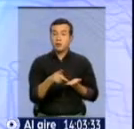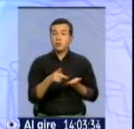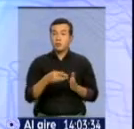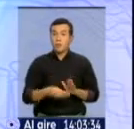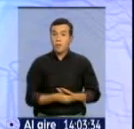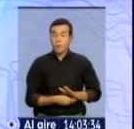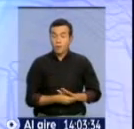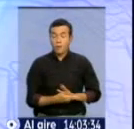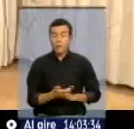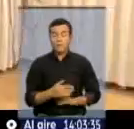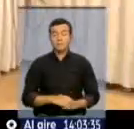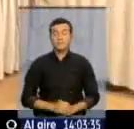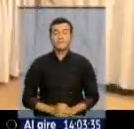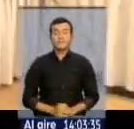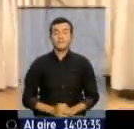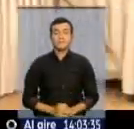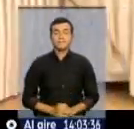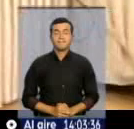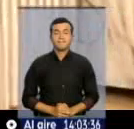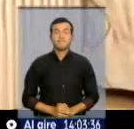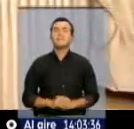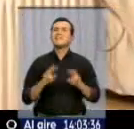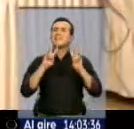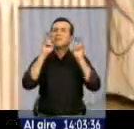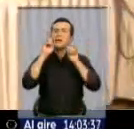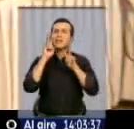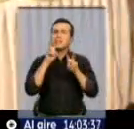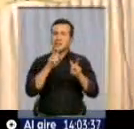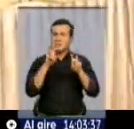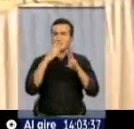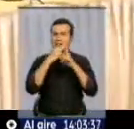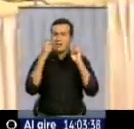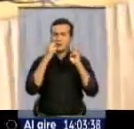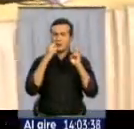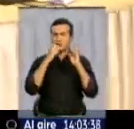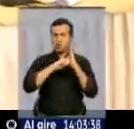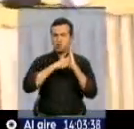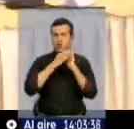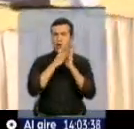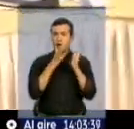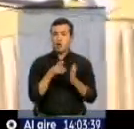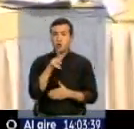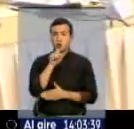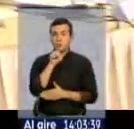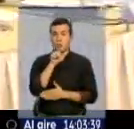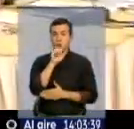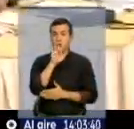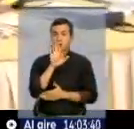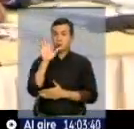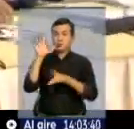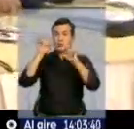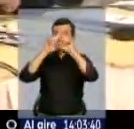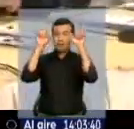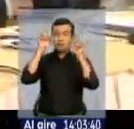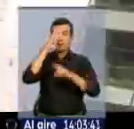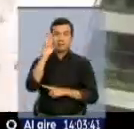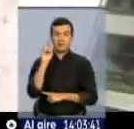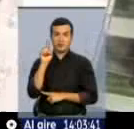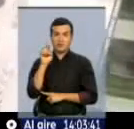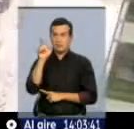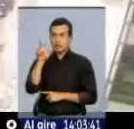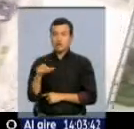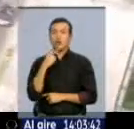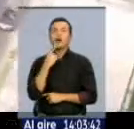realizados. En cuanto a las investigaciones sobre el ex contralor Carlos Polit, el ex representante de Odebrecht asegura que en 2010